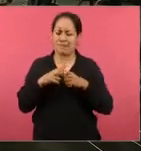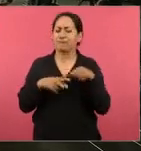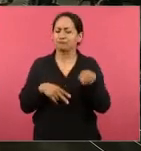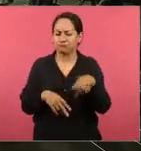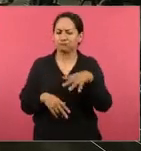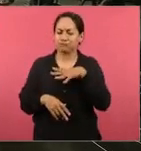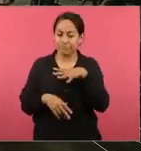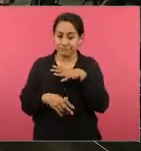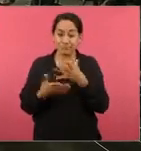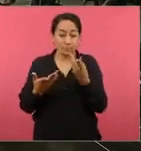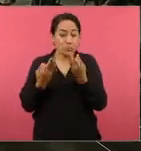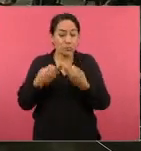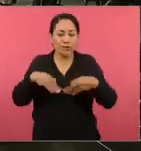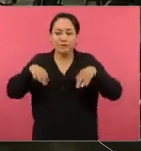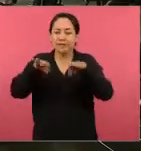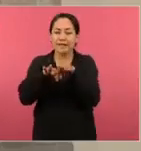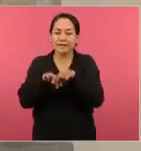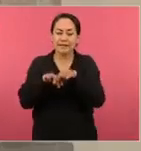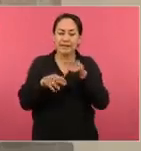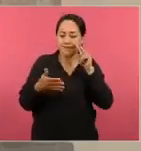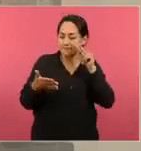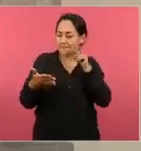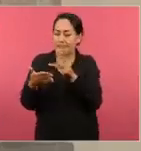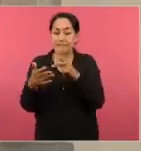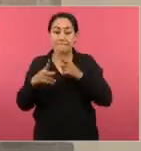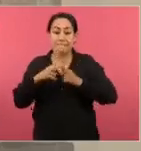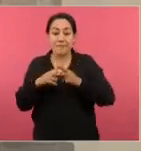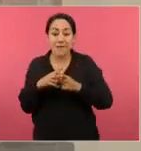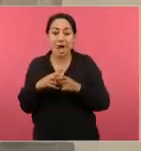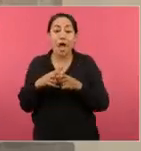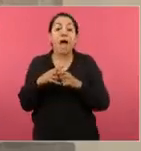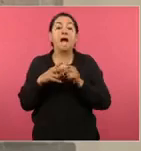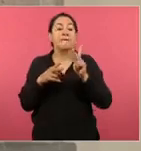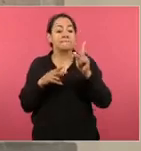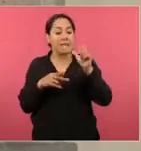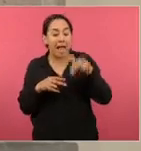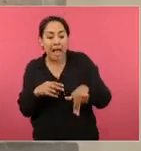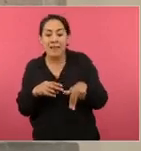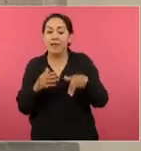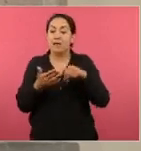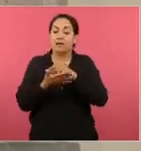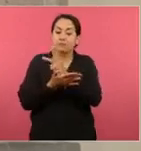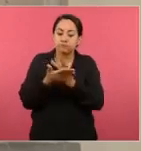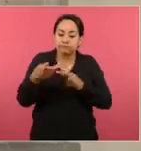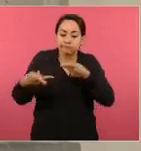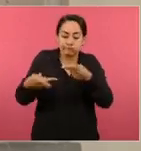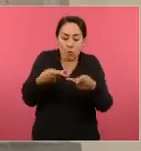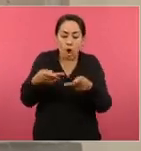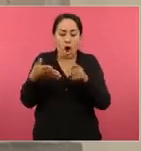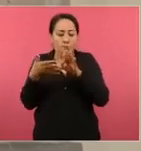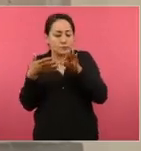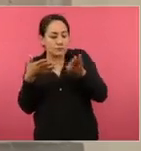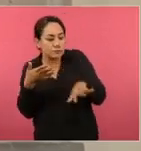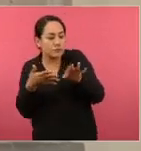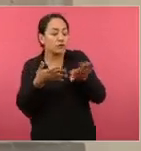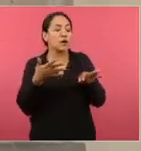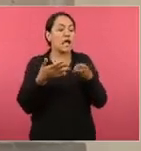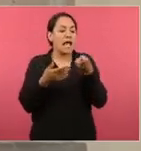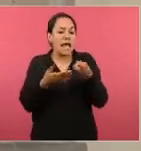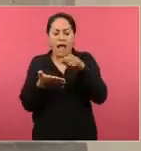desde el punto de vista matemático, con estrategias, con maneras de acercarse, que utilice la calculadora, que lo